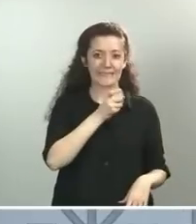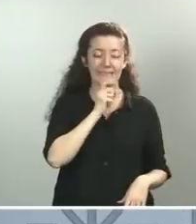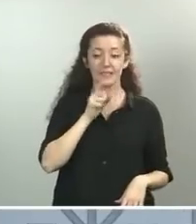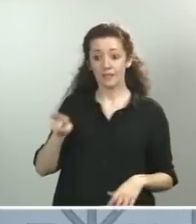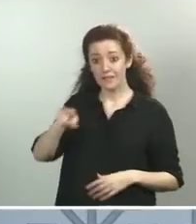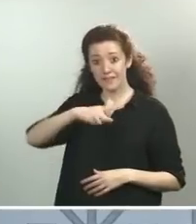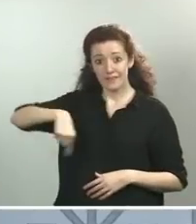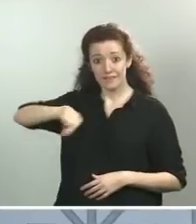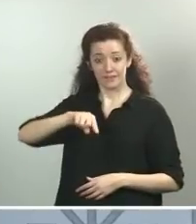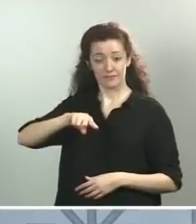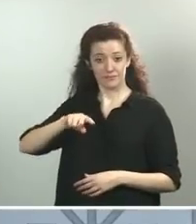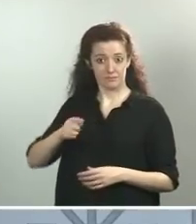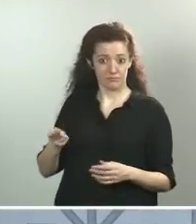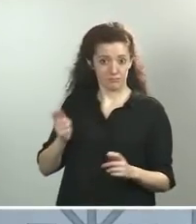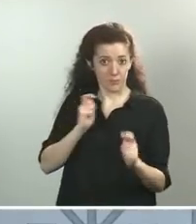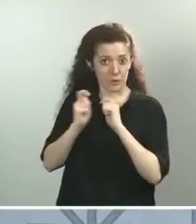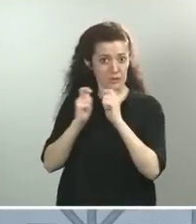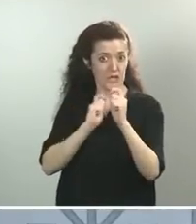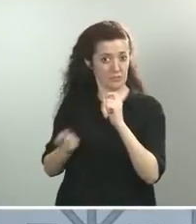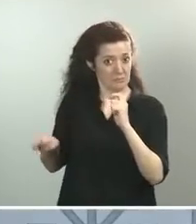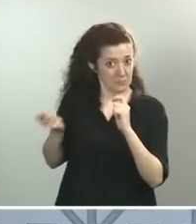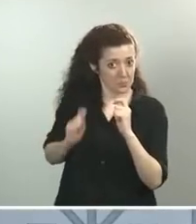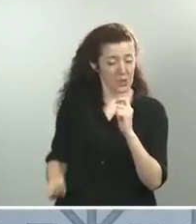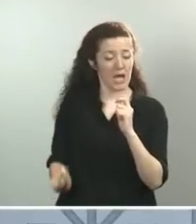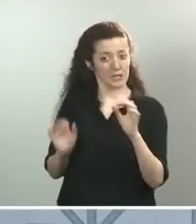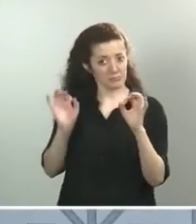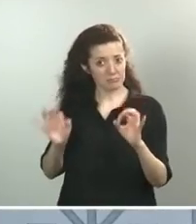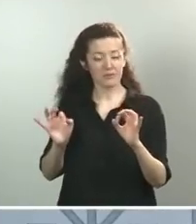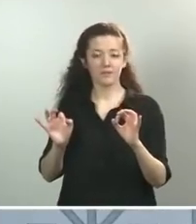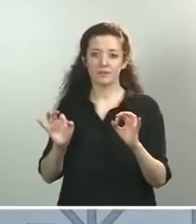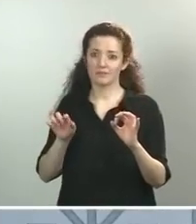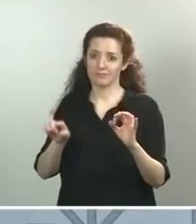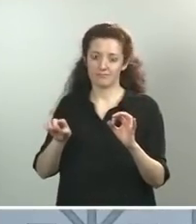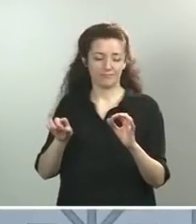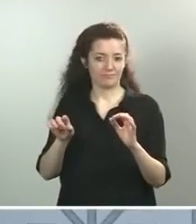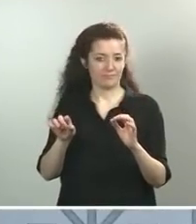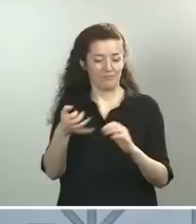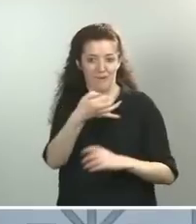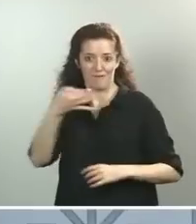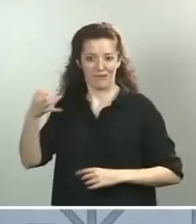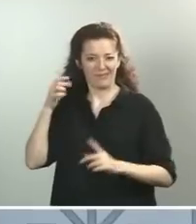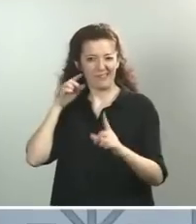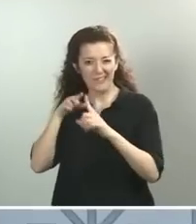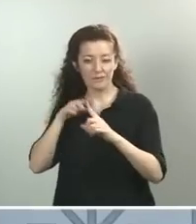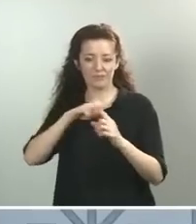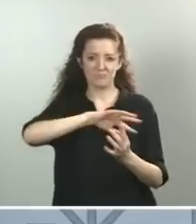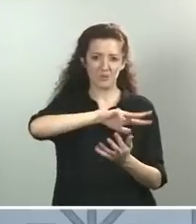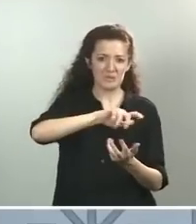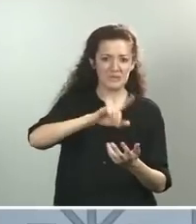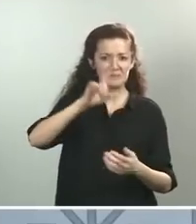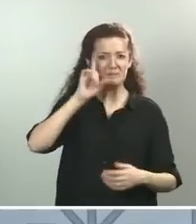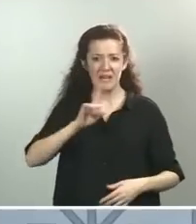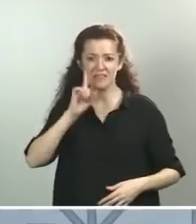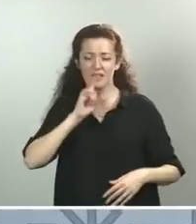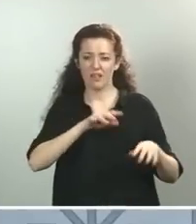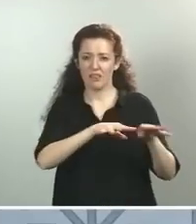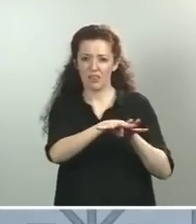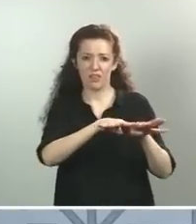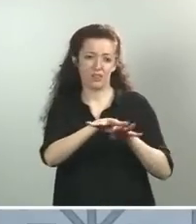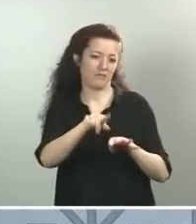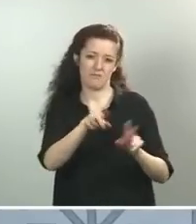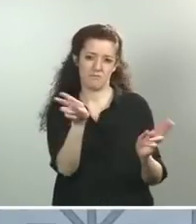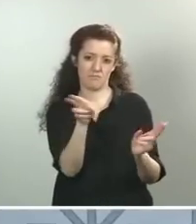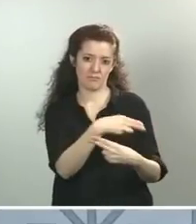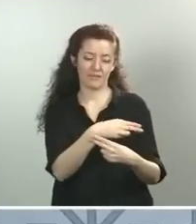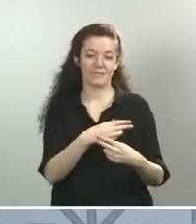contrarrestar estes efectos negativos. Gracias de corazón. Creo que vos tamén merecen un aplauso. Digamos, lo haremos